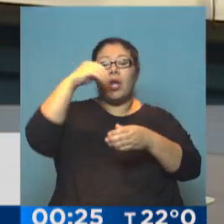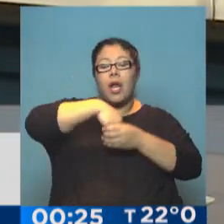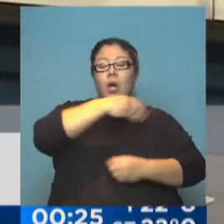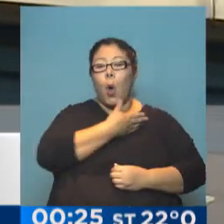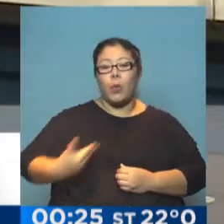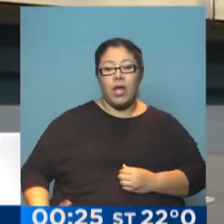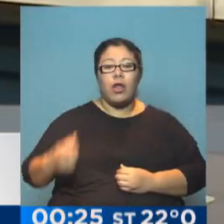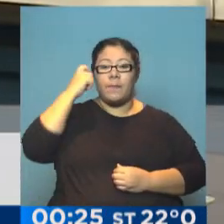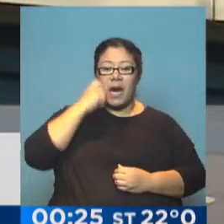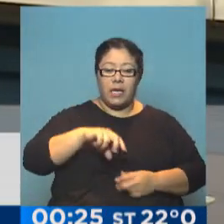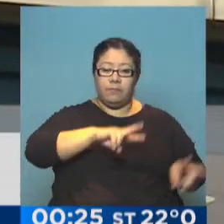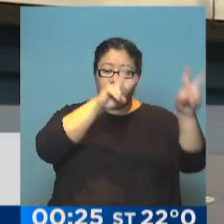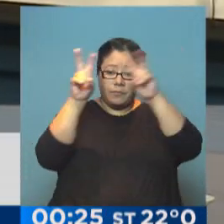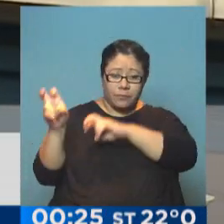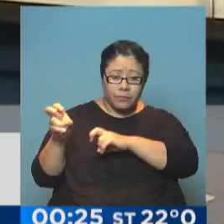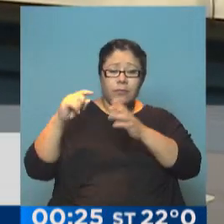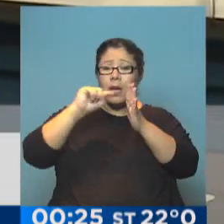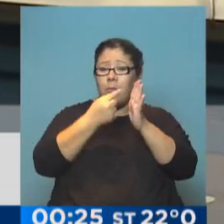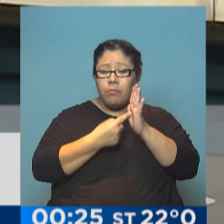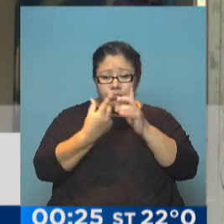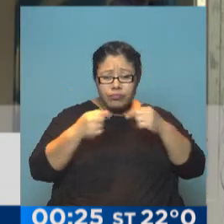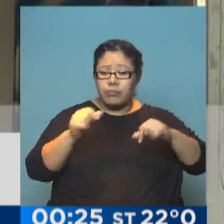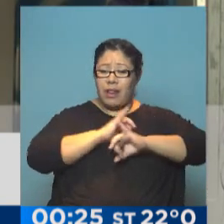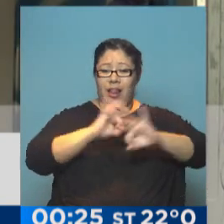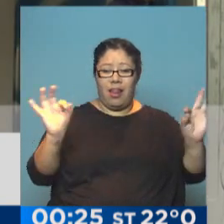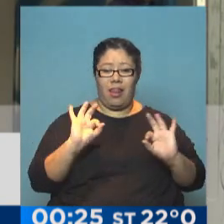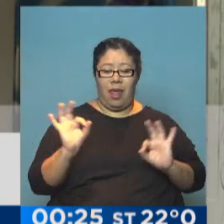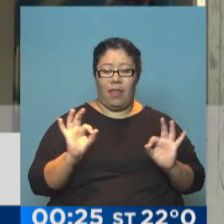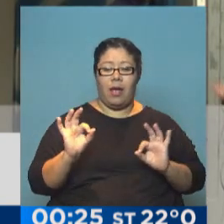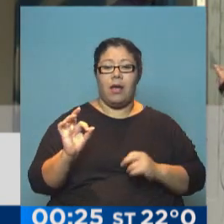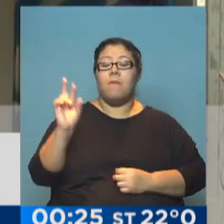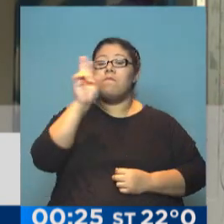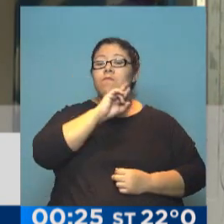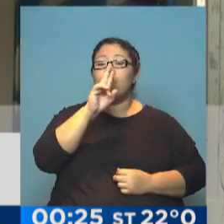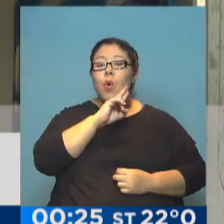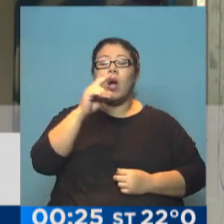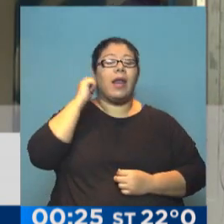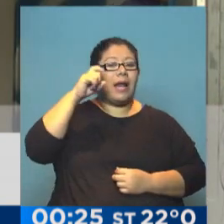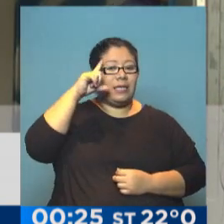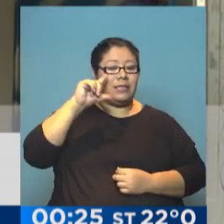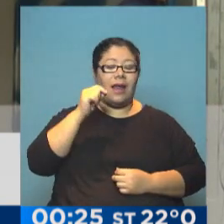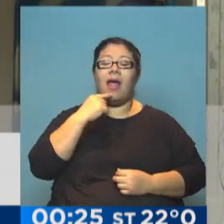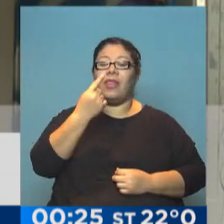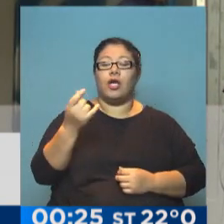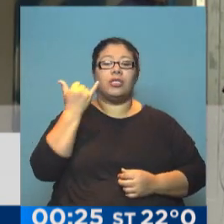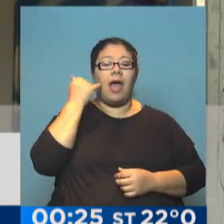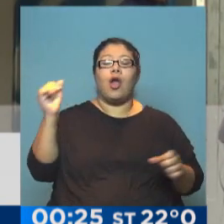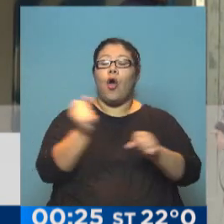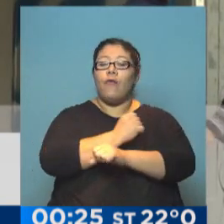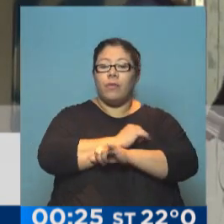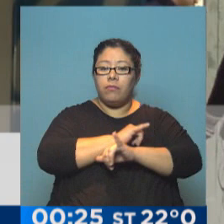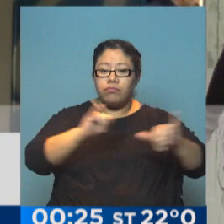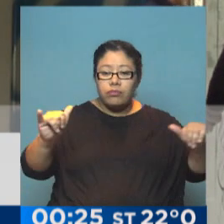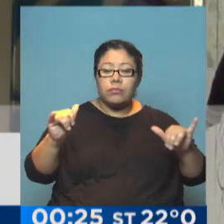difusión de datos, la directora técnica del INDEC, Graciela Bevacqua, confirmó la decisión de no dar a conocer los